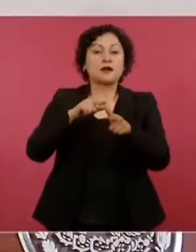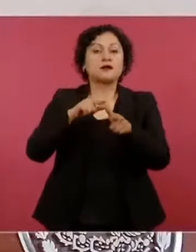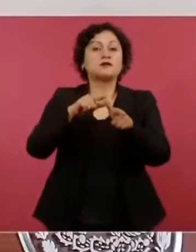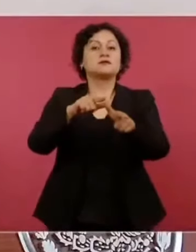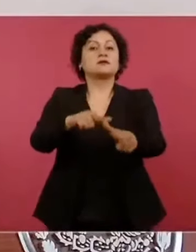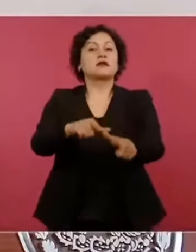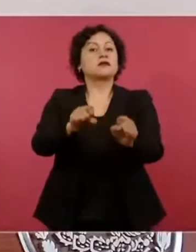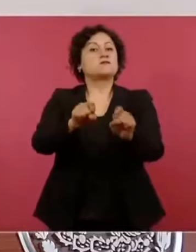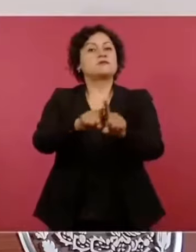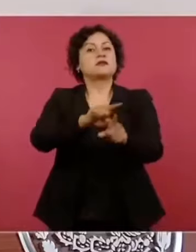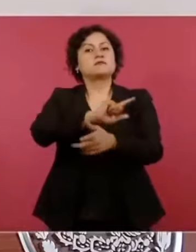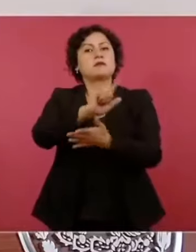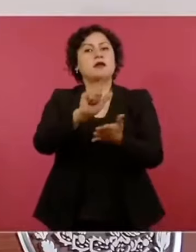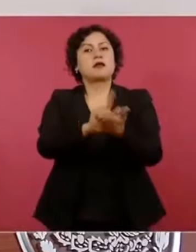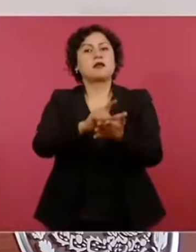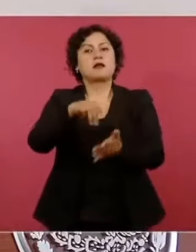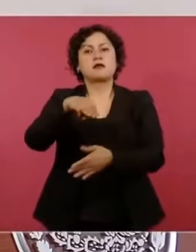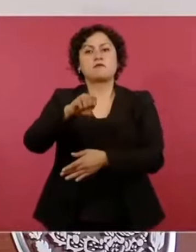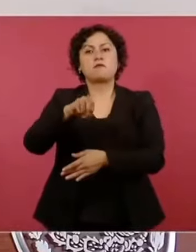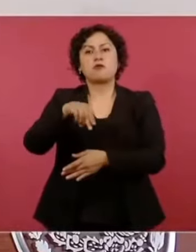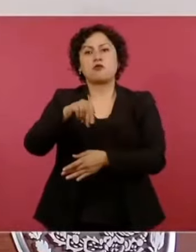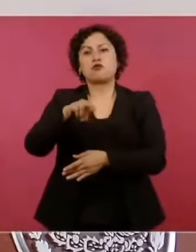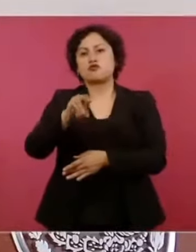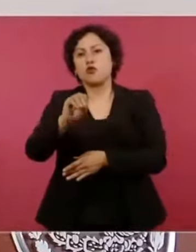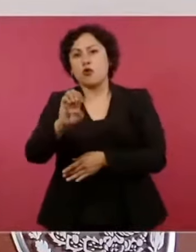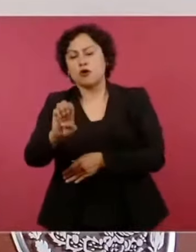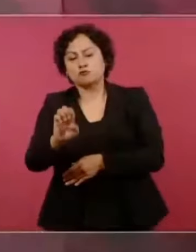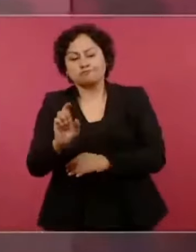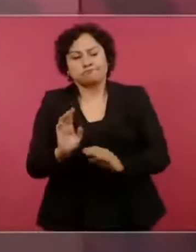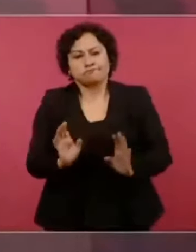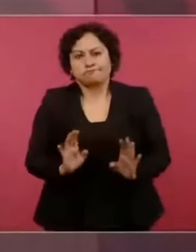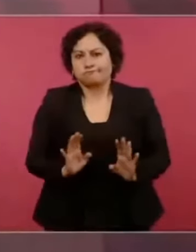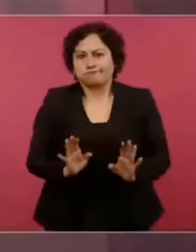No queremos que